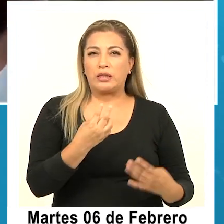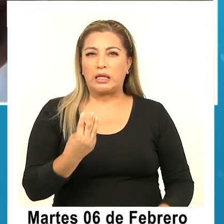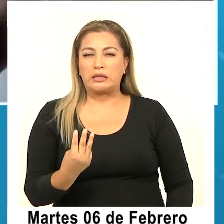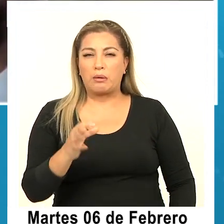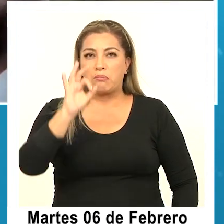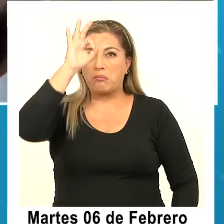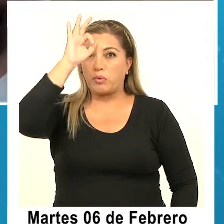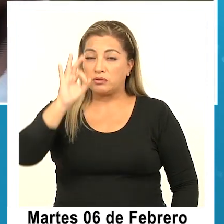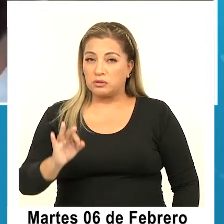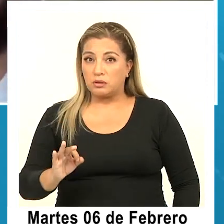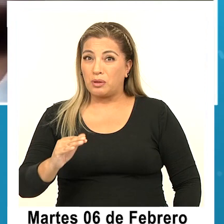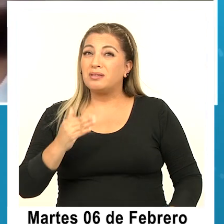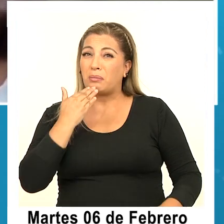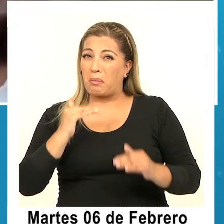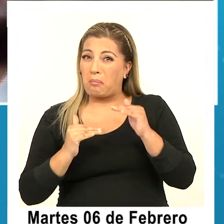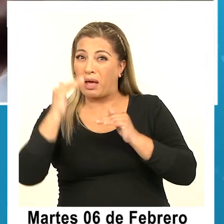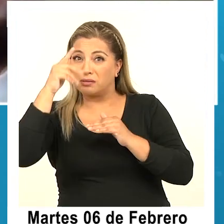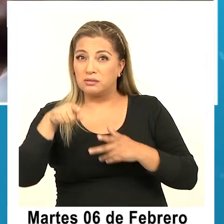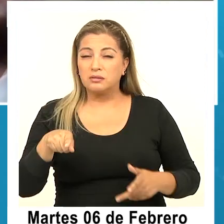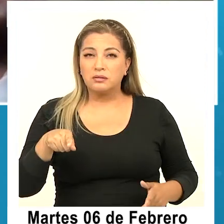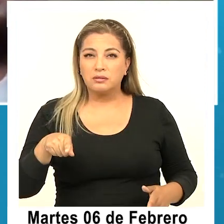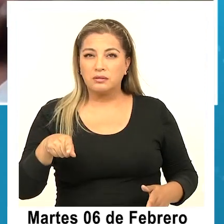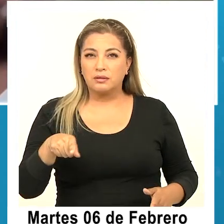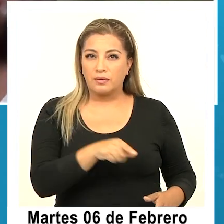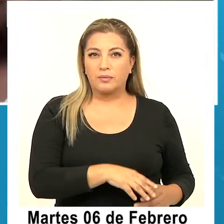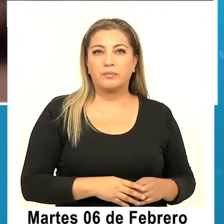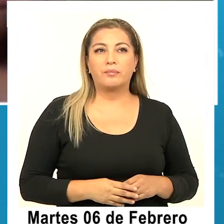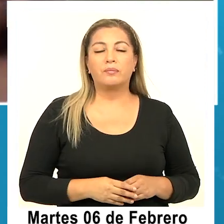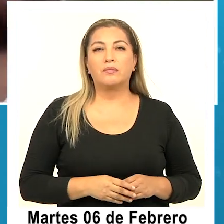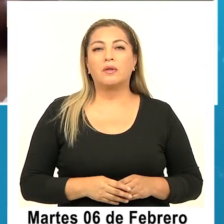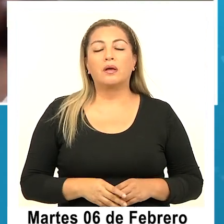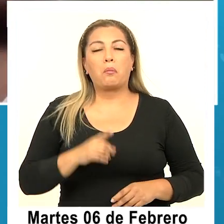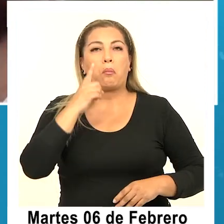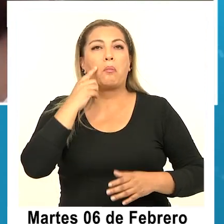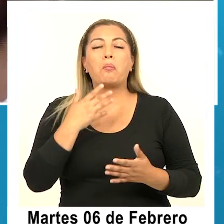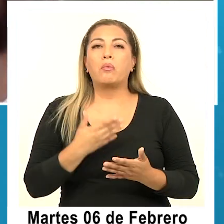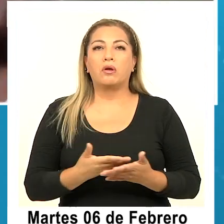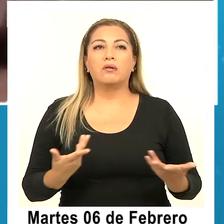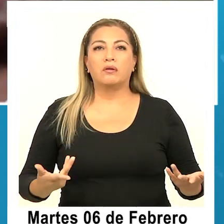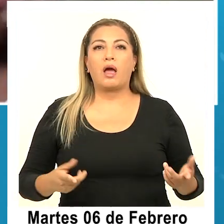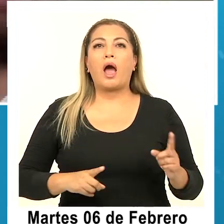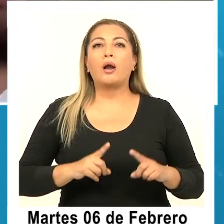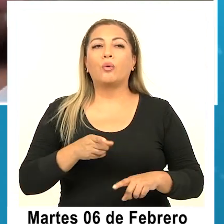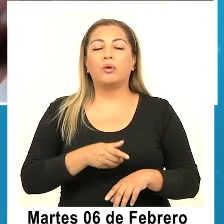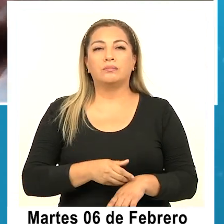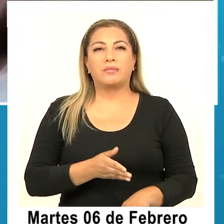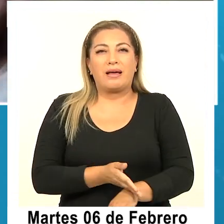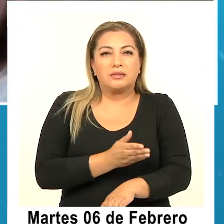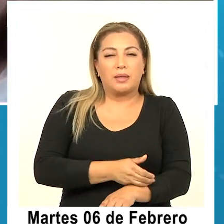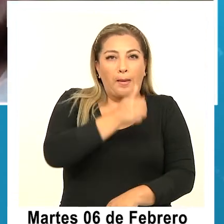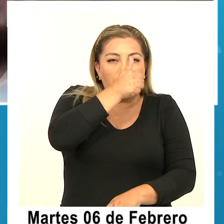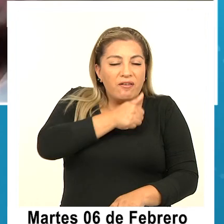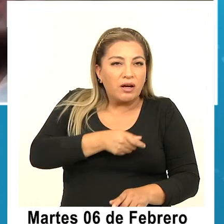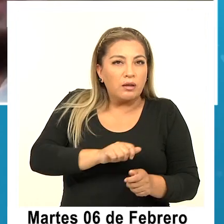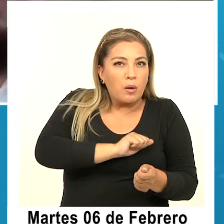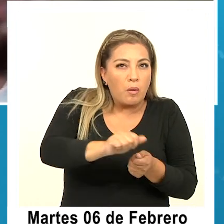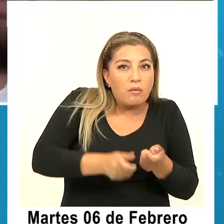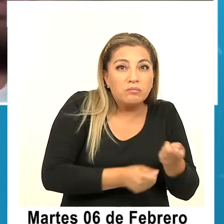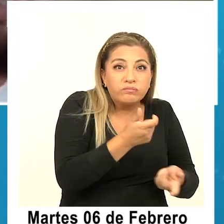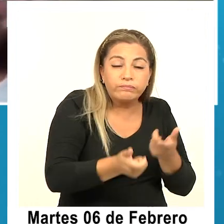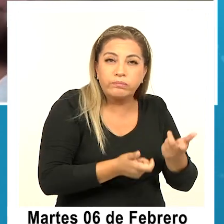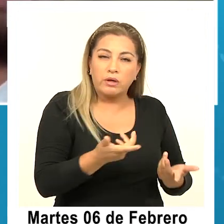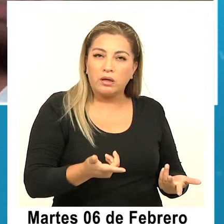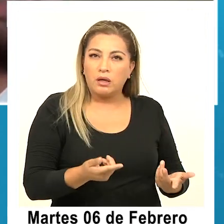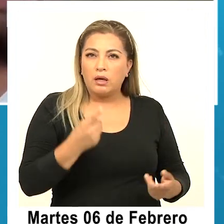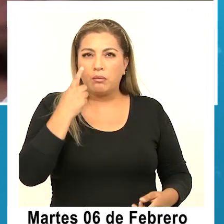93%, incluso sobre eso, como te digo, está comprobado que son intencionales. ¿No debería acá de alguna forma también el